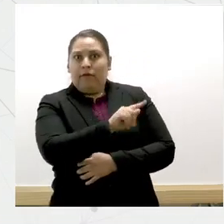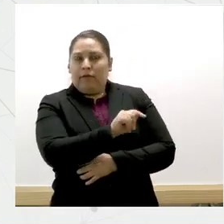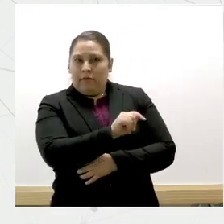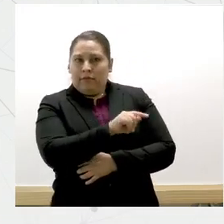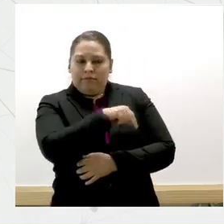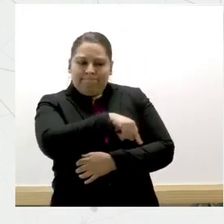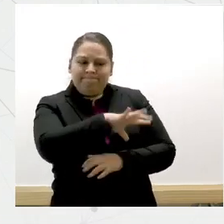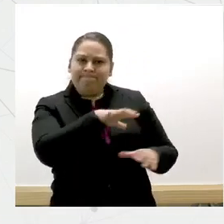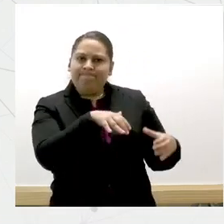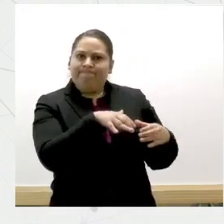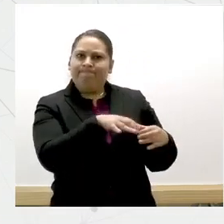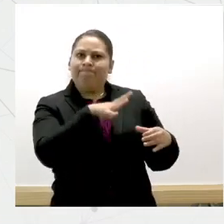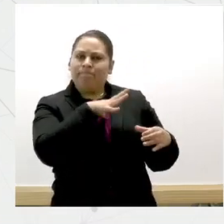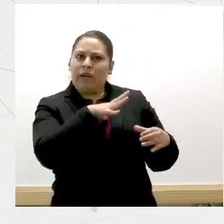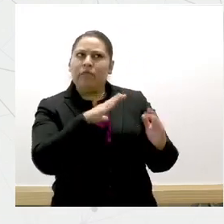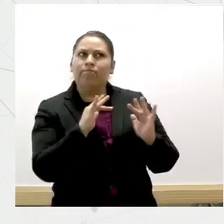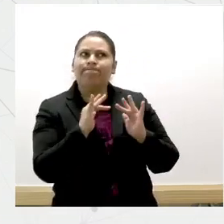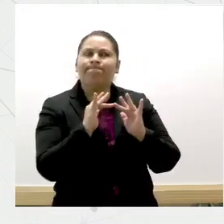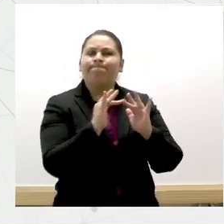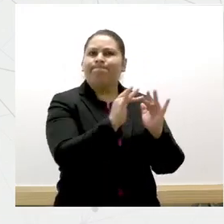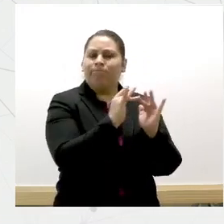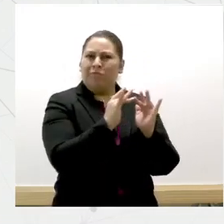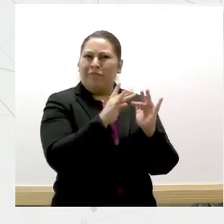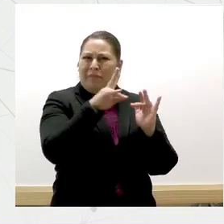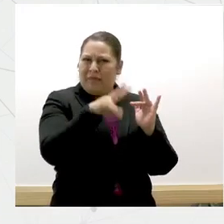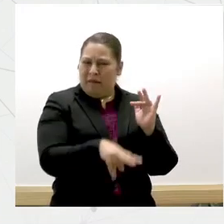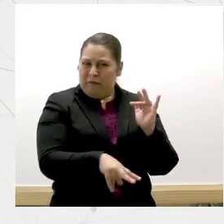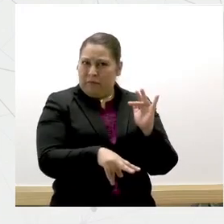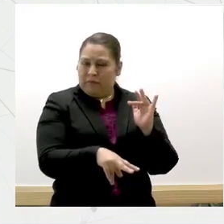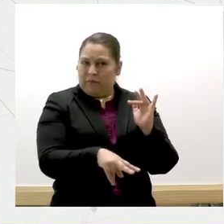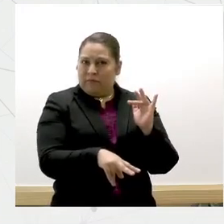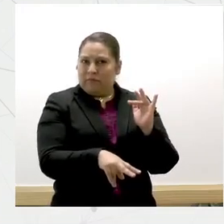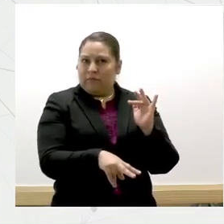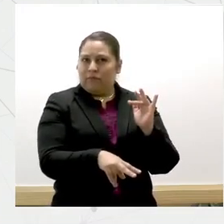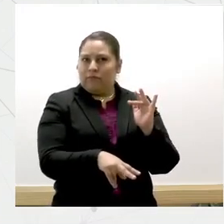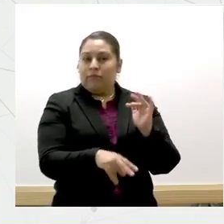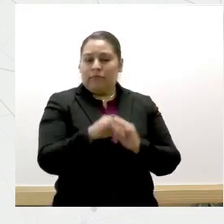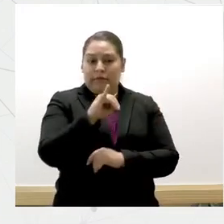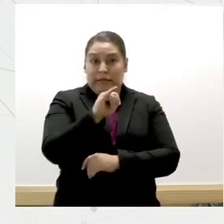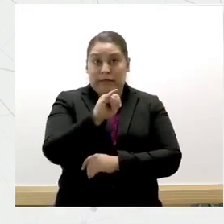de conectividad. ¿En qué medida, si la inteligencia artificial